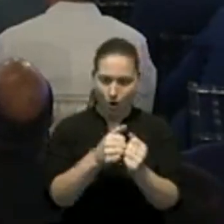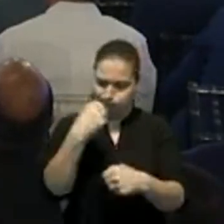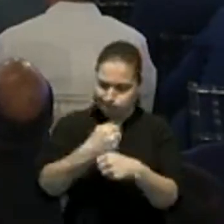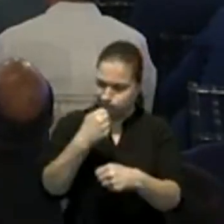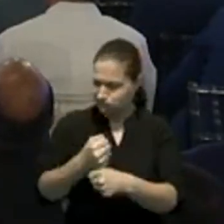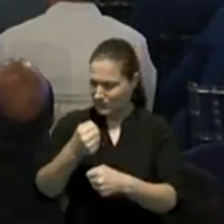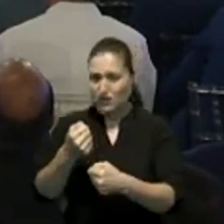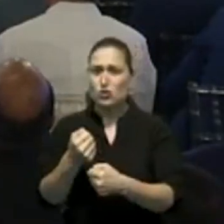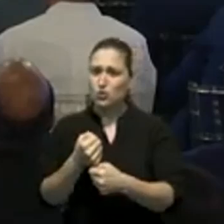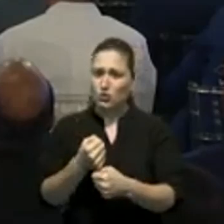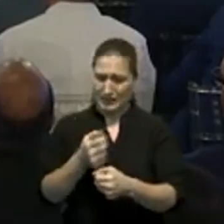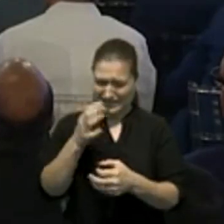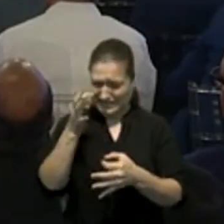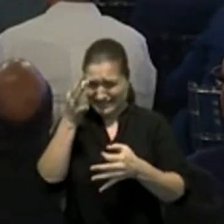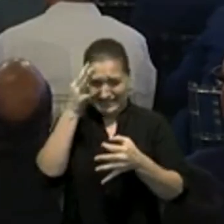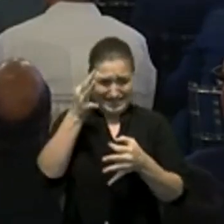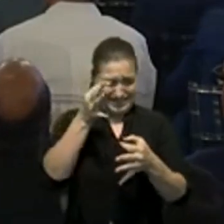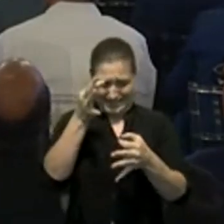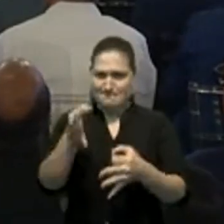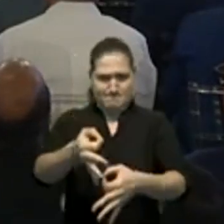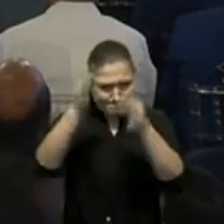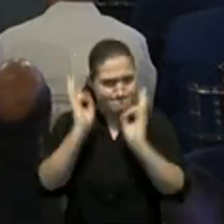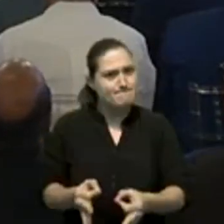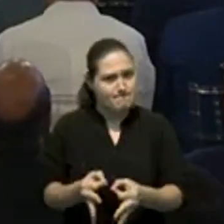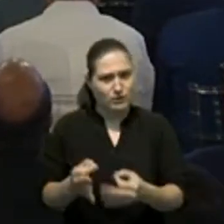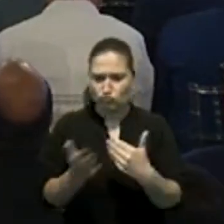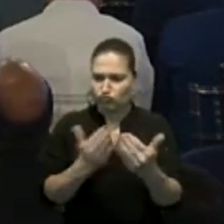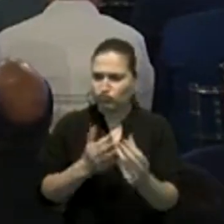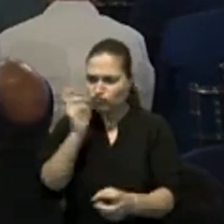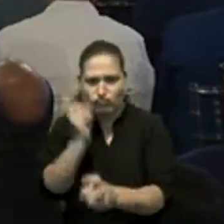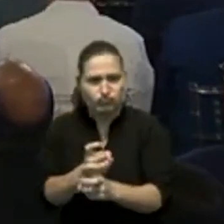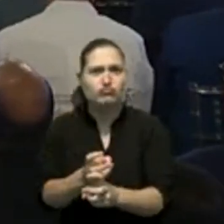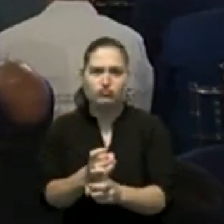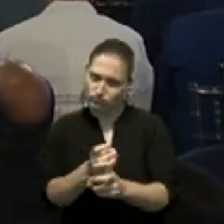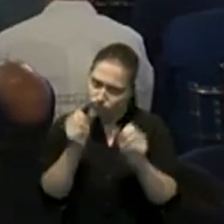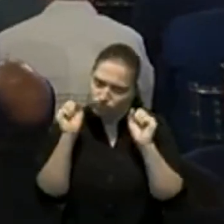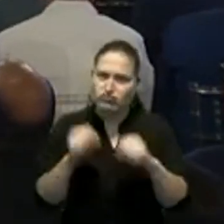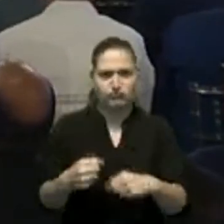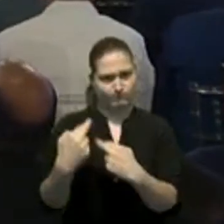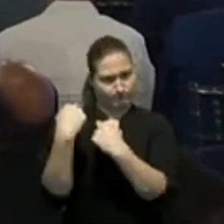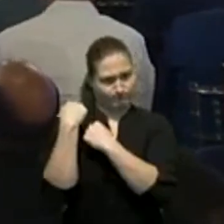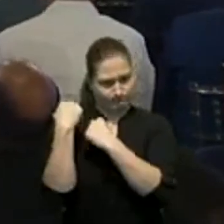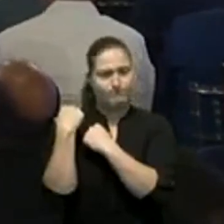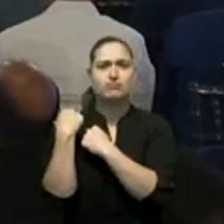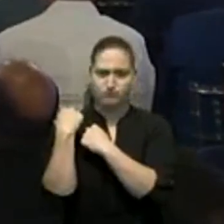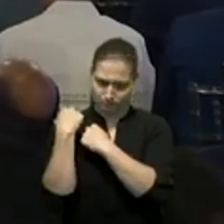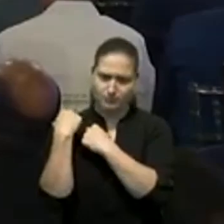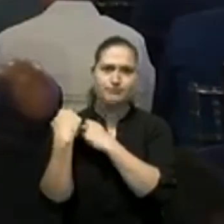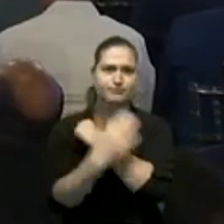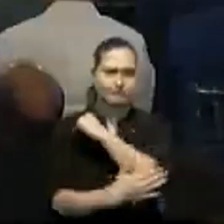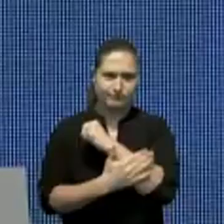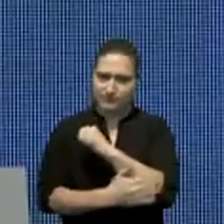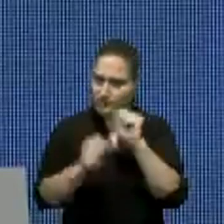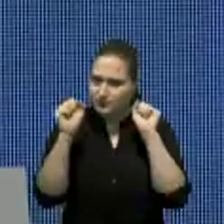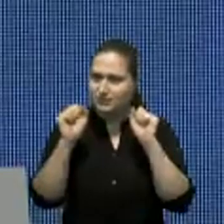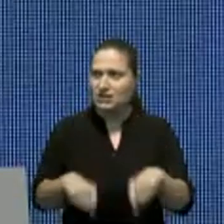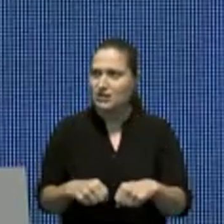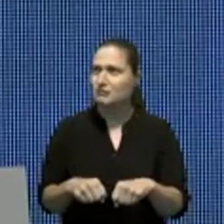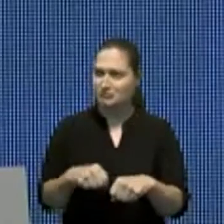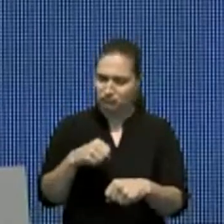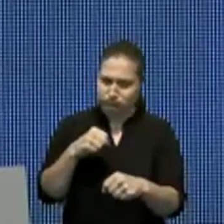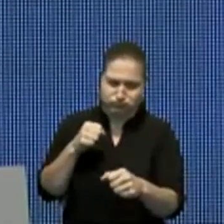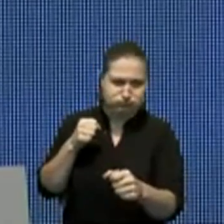que tomarlo muy en cuenta. En reformas, naturalmente, reformas que convienen al país,